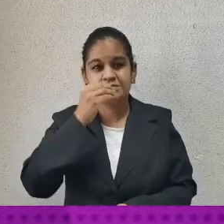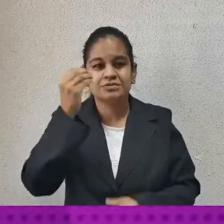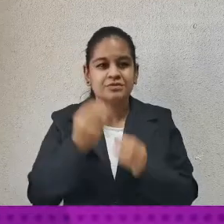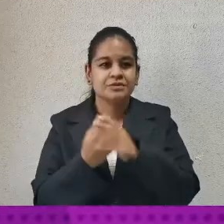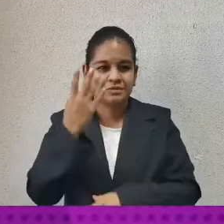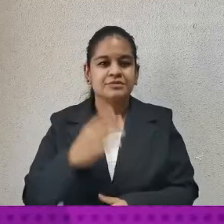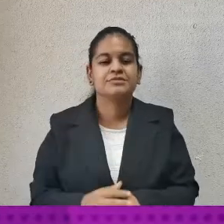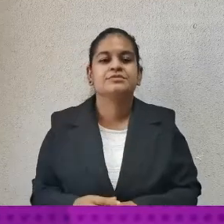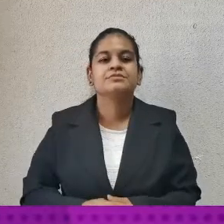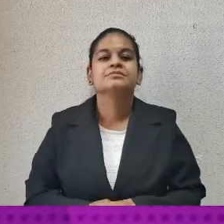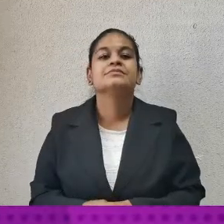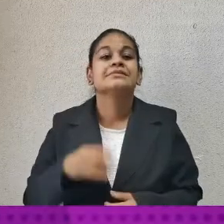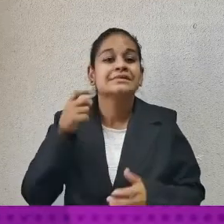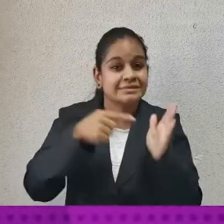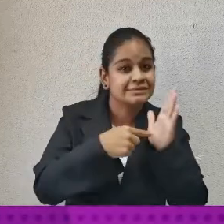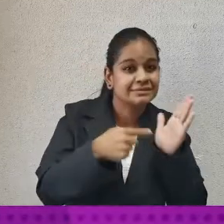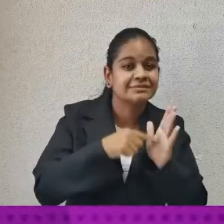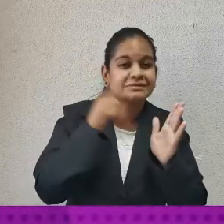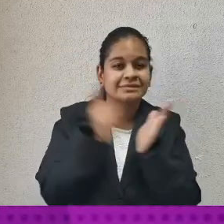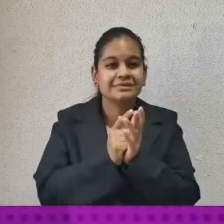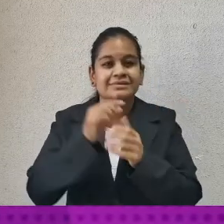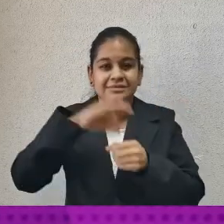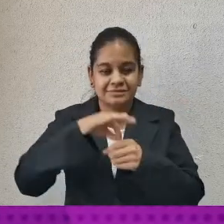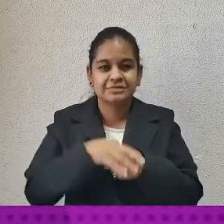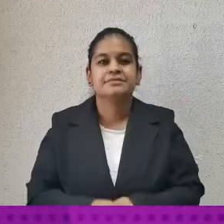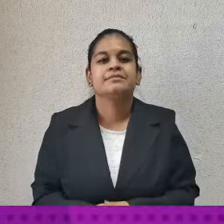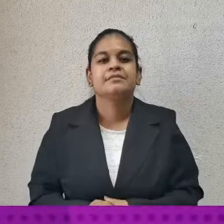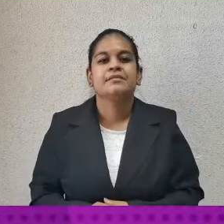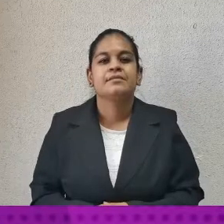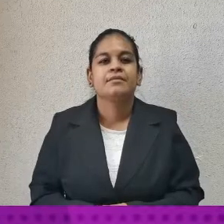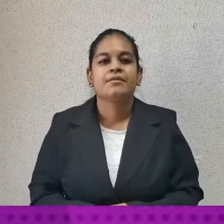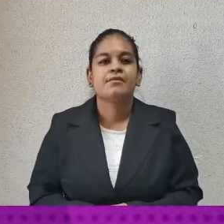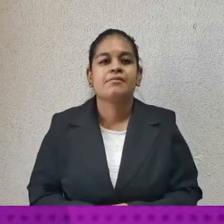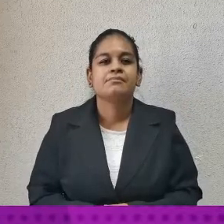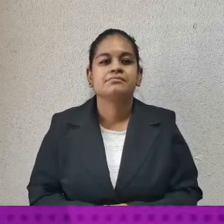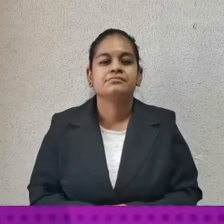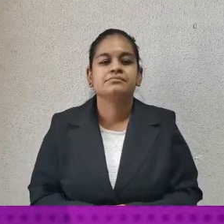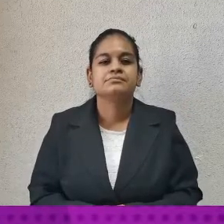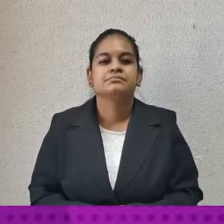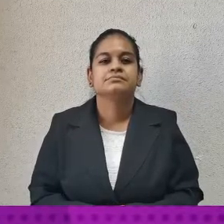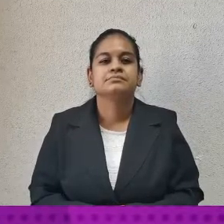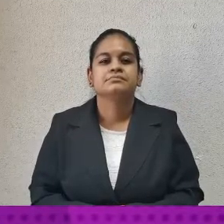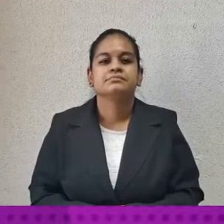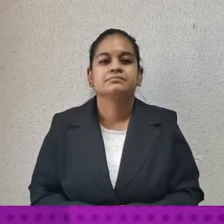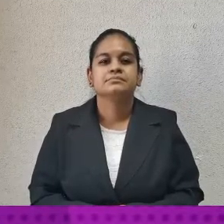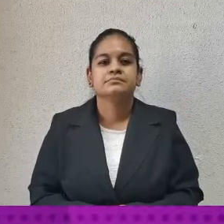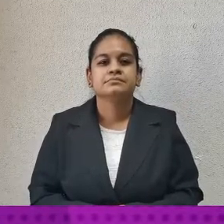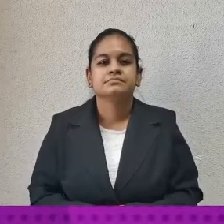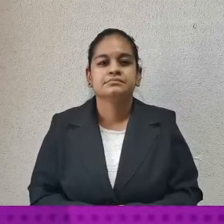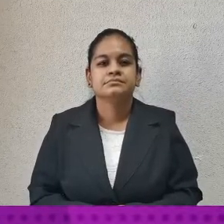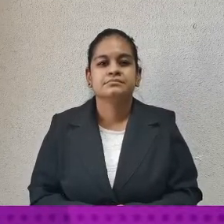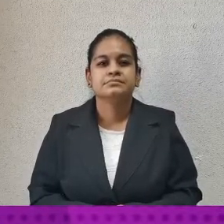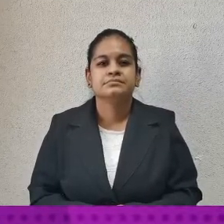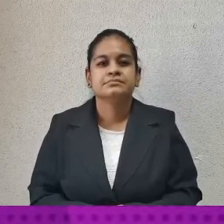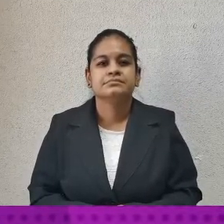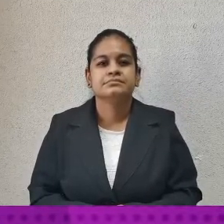constitucionales que rigen a la materia electoral. ¿Qué otro tipo de cuestiones se analizan, se trabajan, se ejecutan, por decirlo